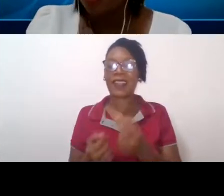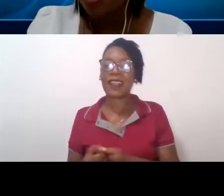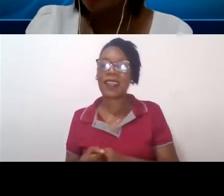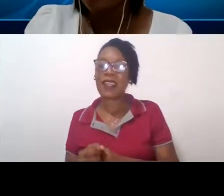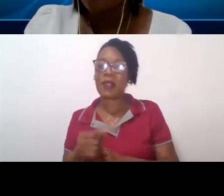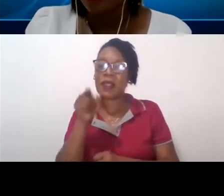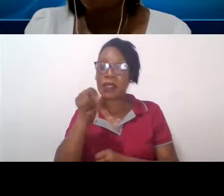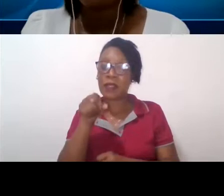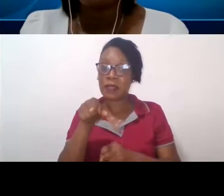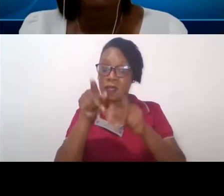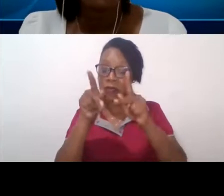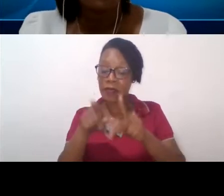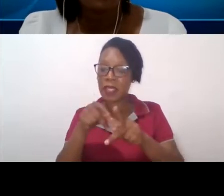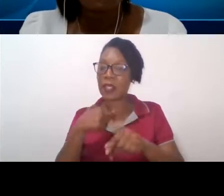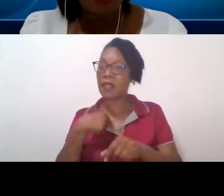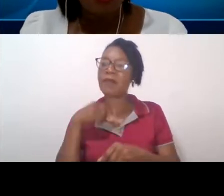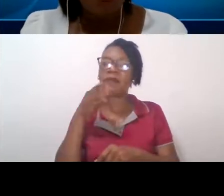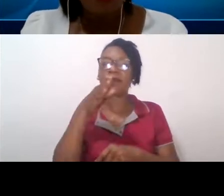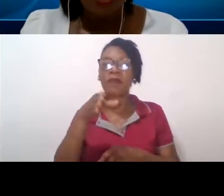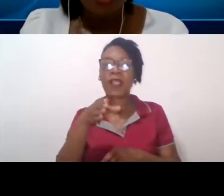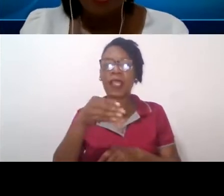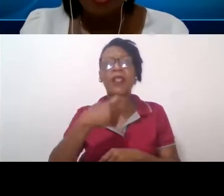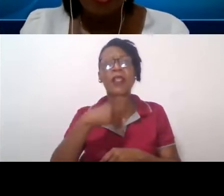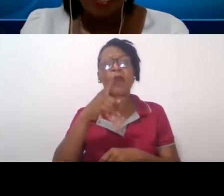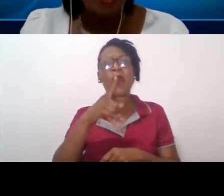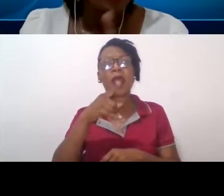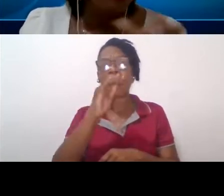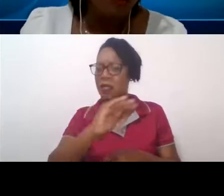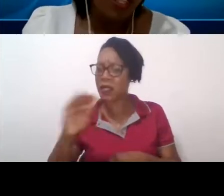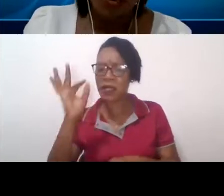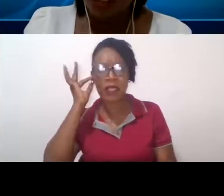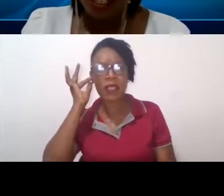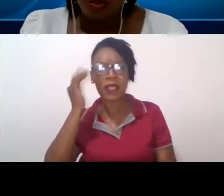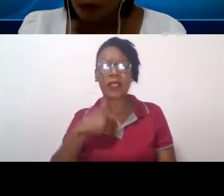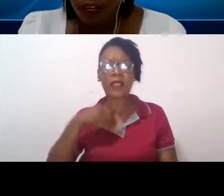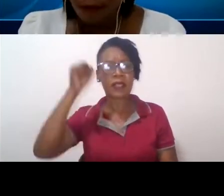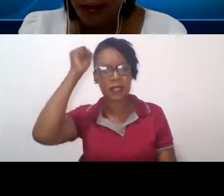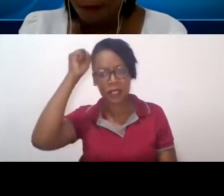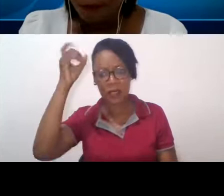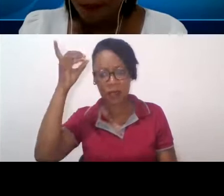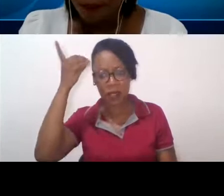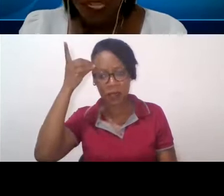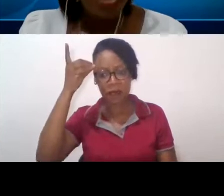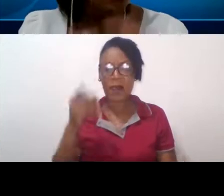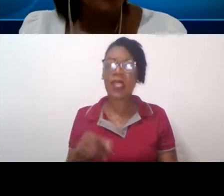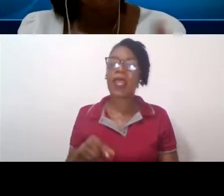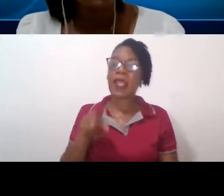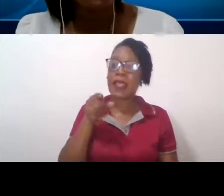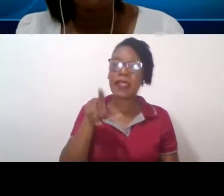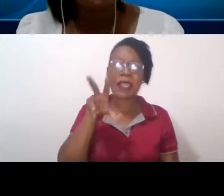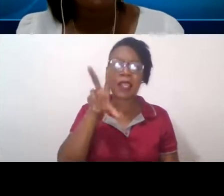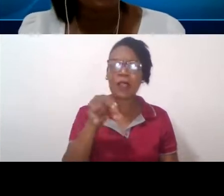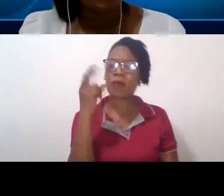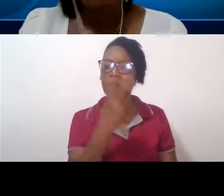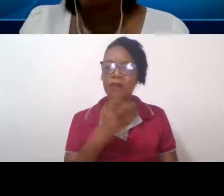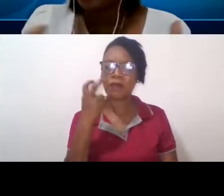que había una niña que vivía con la condición de síndrome de Down, y ella en ese momento es no verbal. Y me encantó ver a